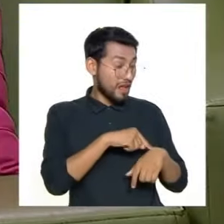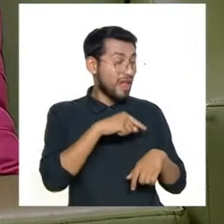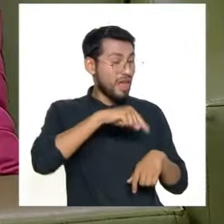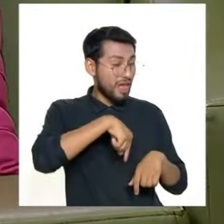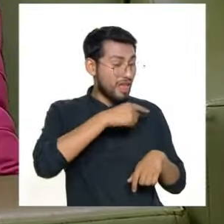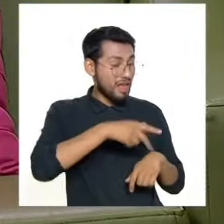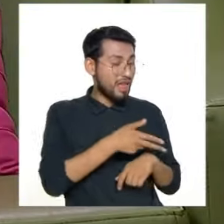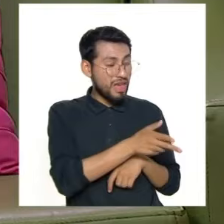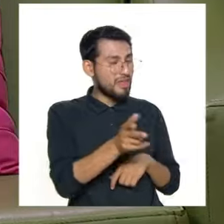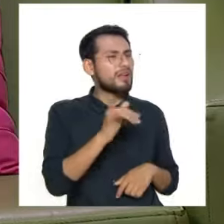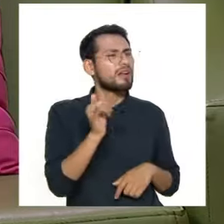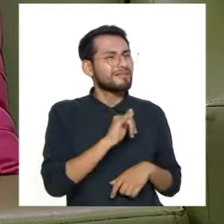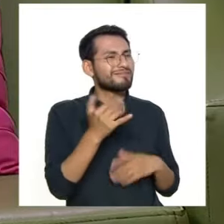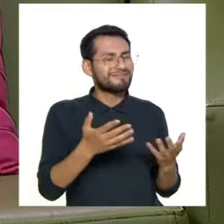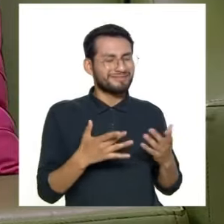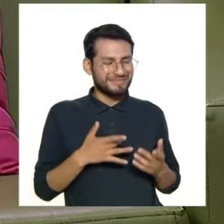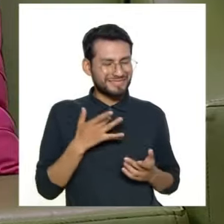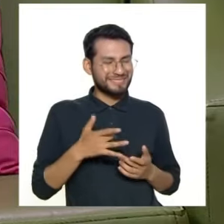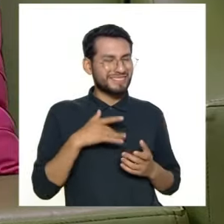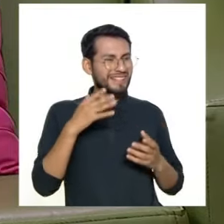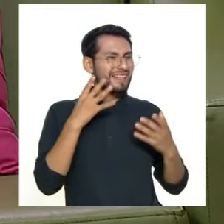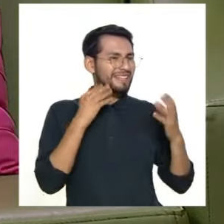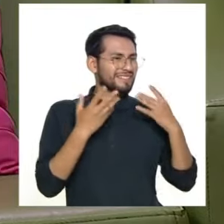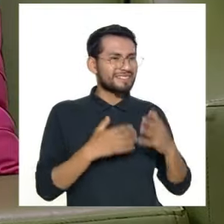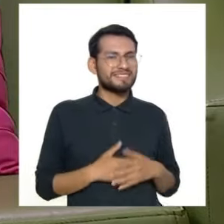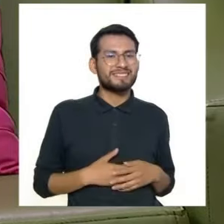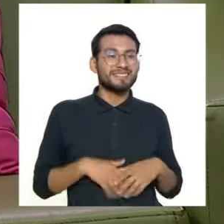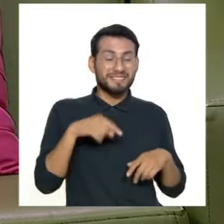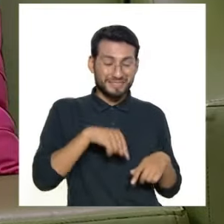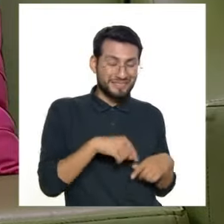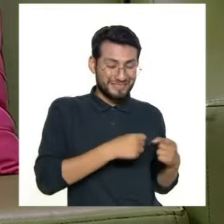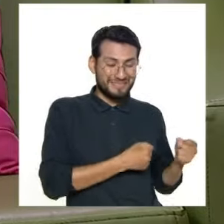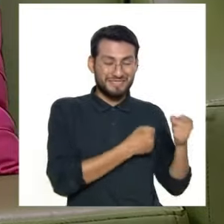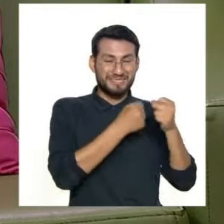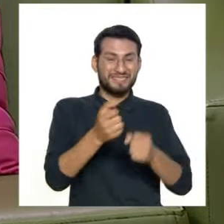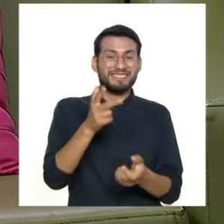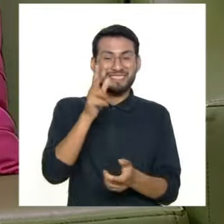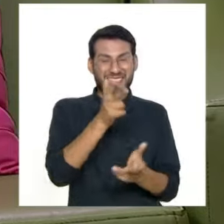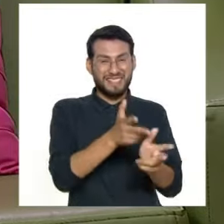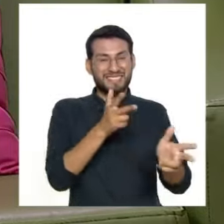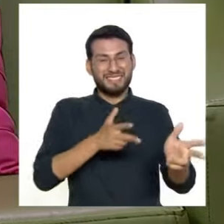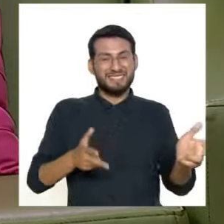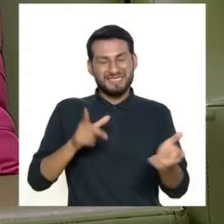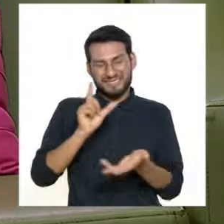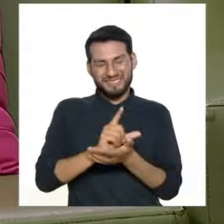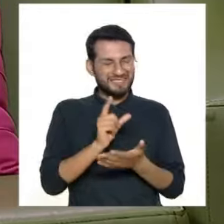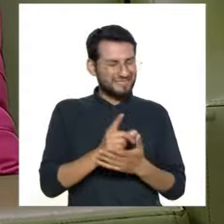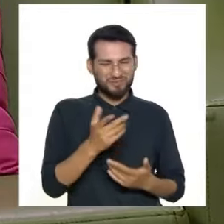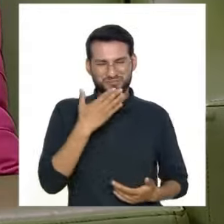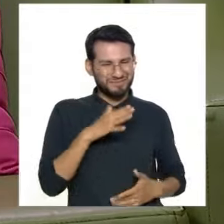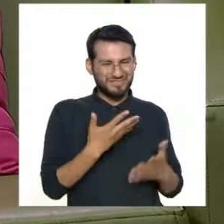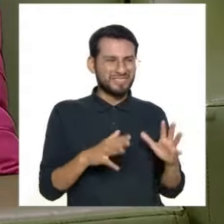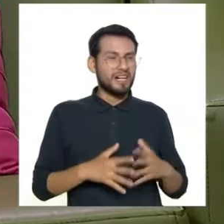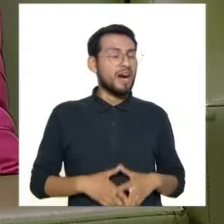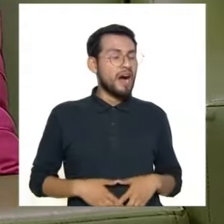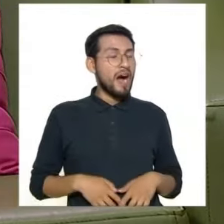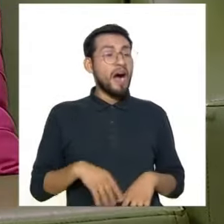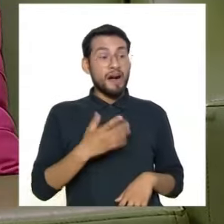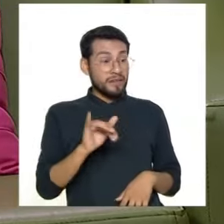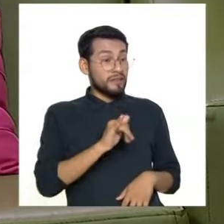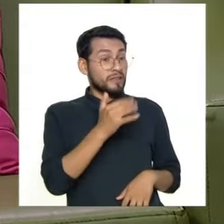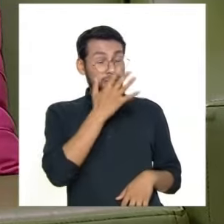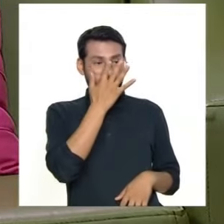involucra sino también la experiencia o sea el traslado del tráfico de Lima no es necesariamente amable exacto